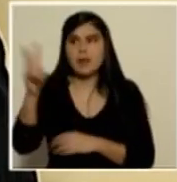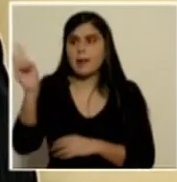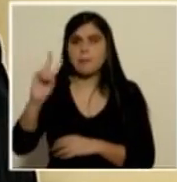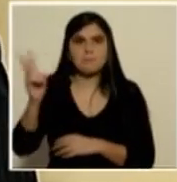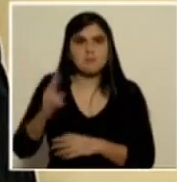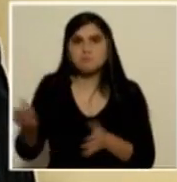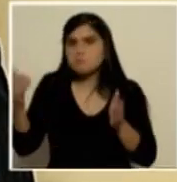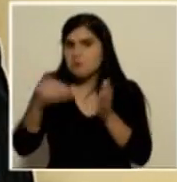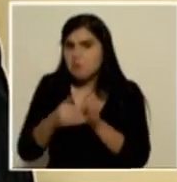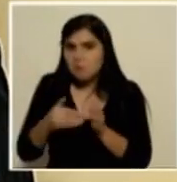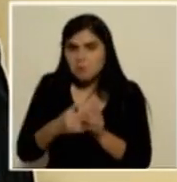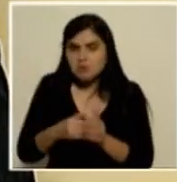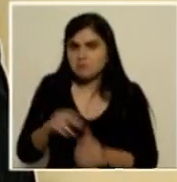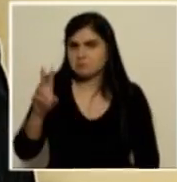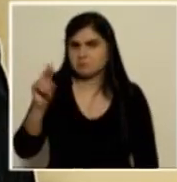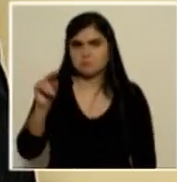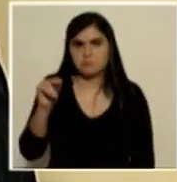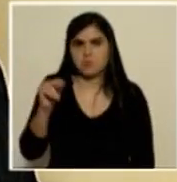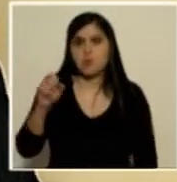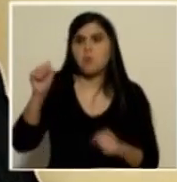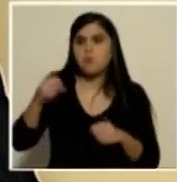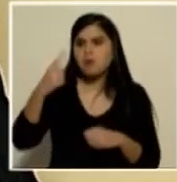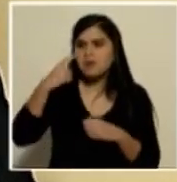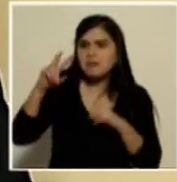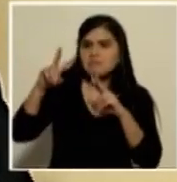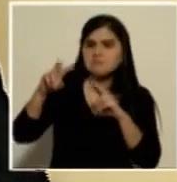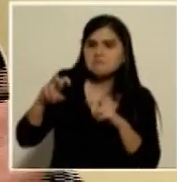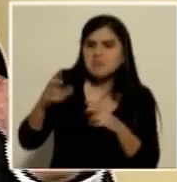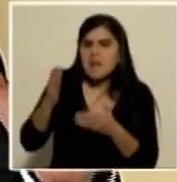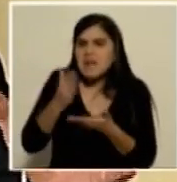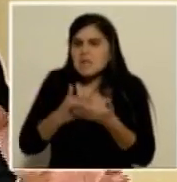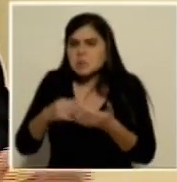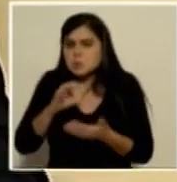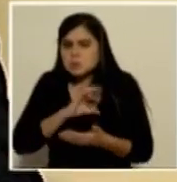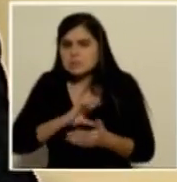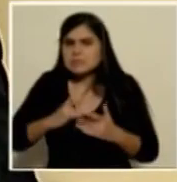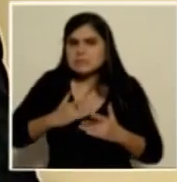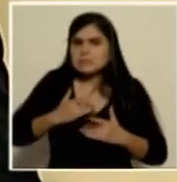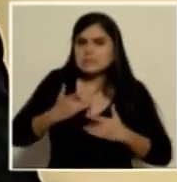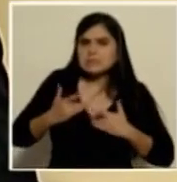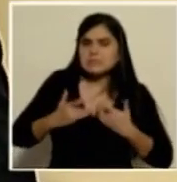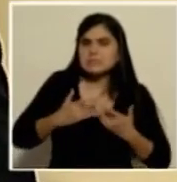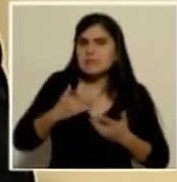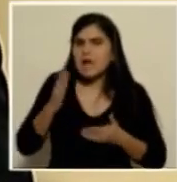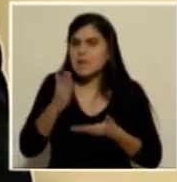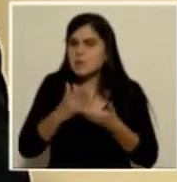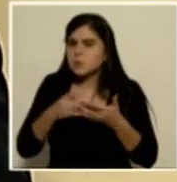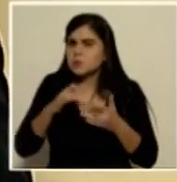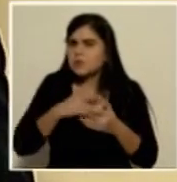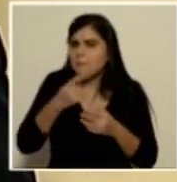haber rastros genéticos, fragmentos del virus, no el virus completo, sino fragmentos, y que esos pueden